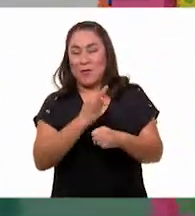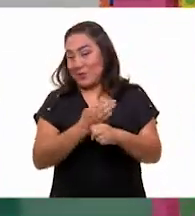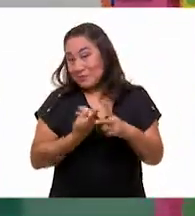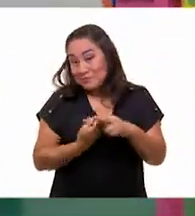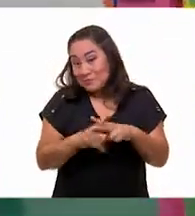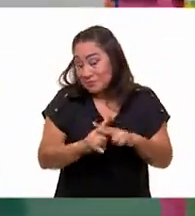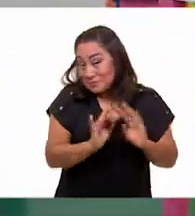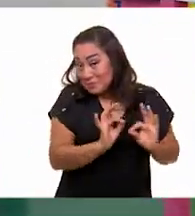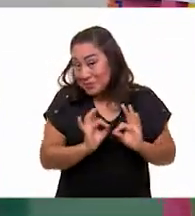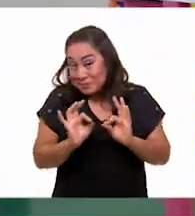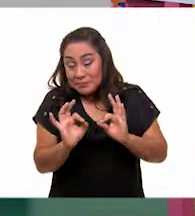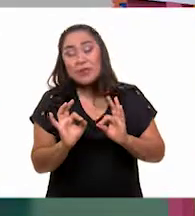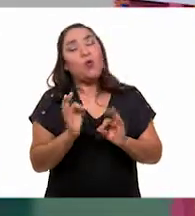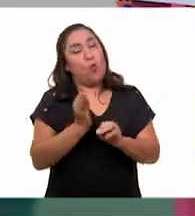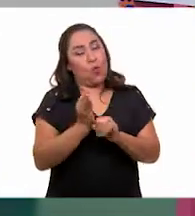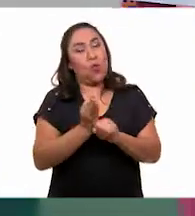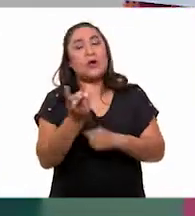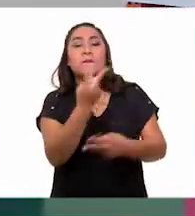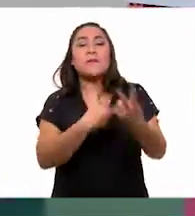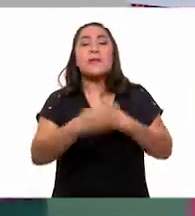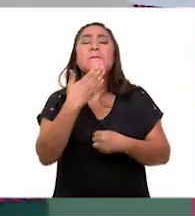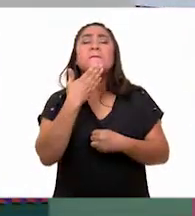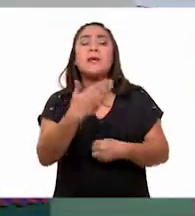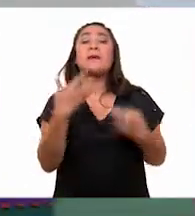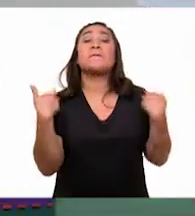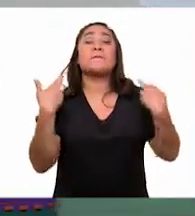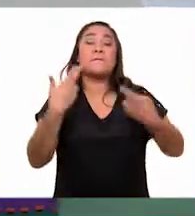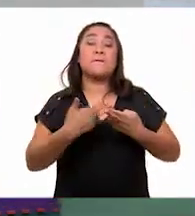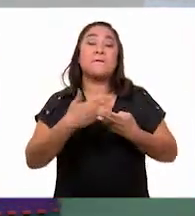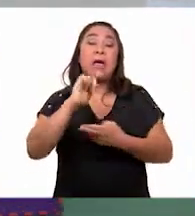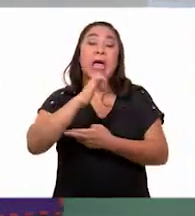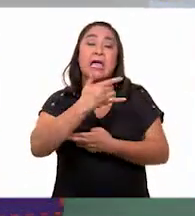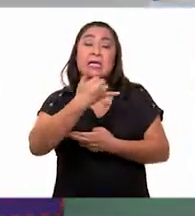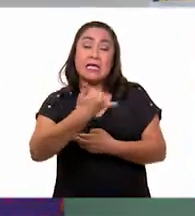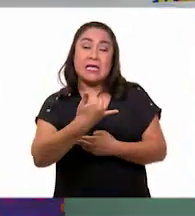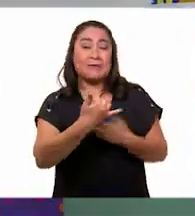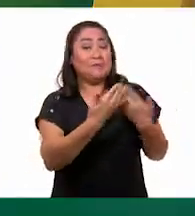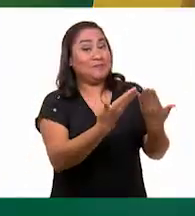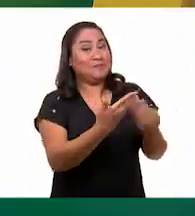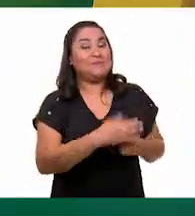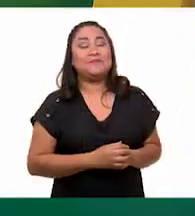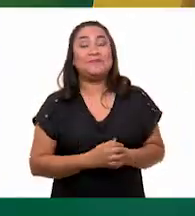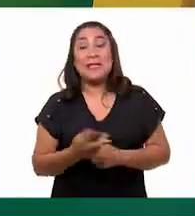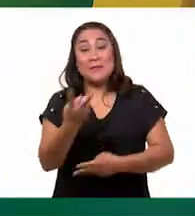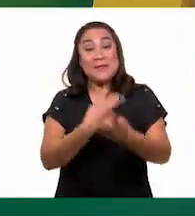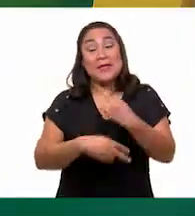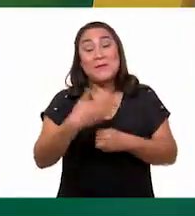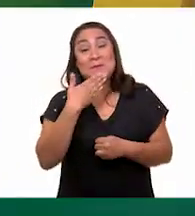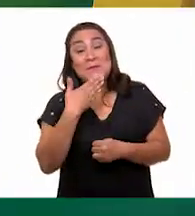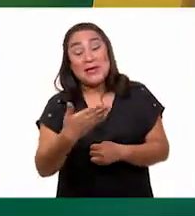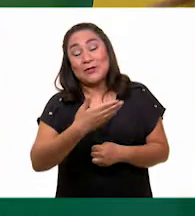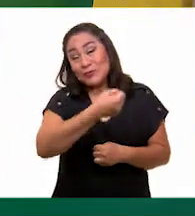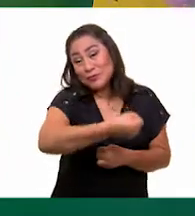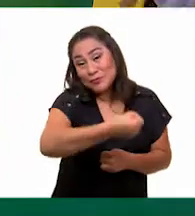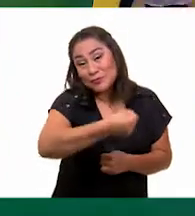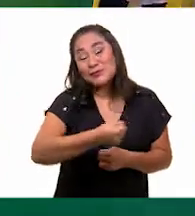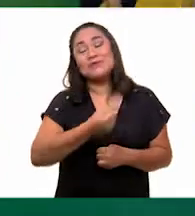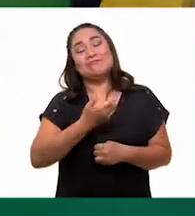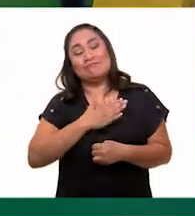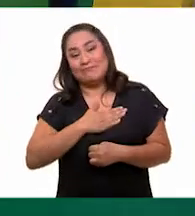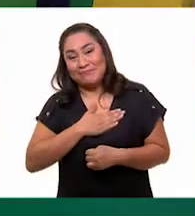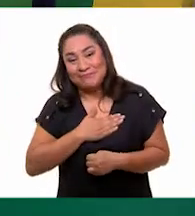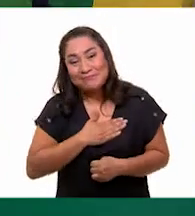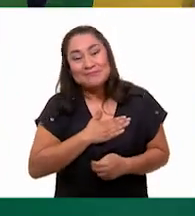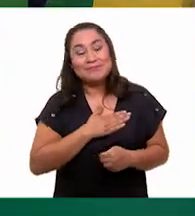les parece si le damos la bienvenida a la maestra Angie, que ya está por aquí? Maestra, bienvenida. Te saludamos con el